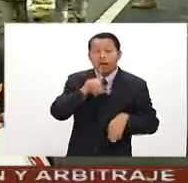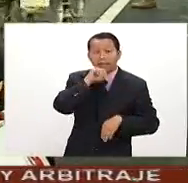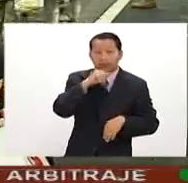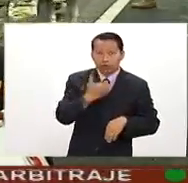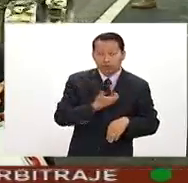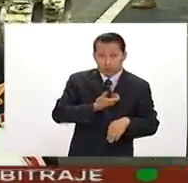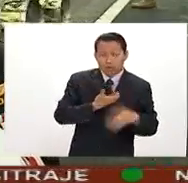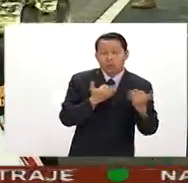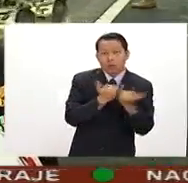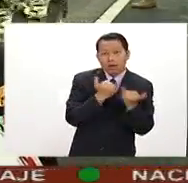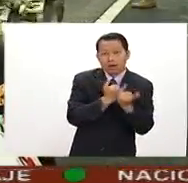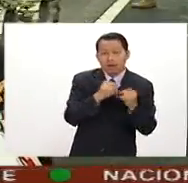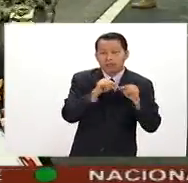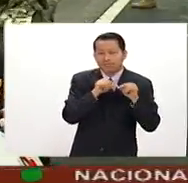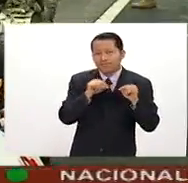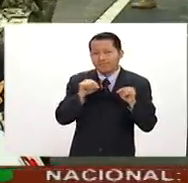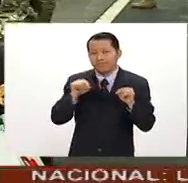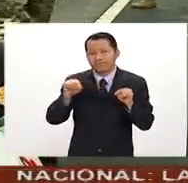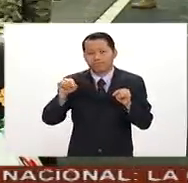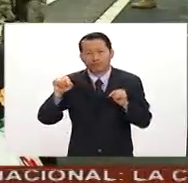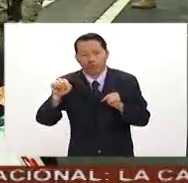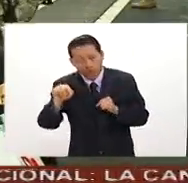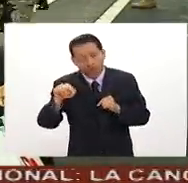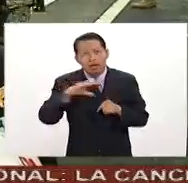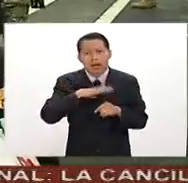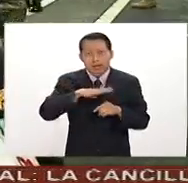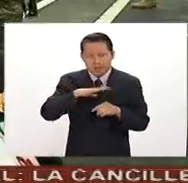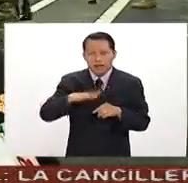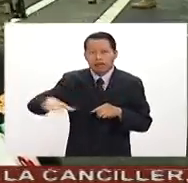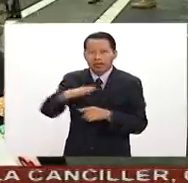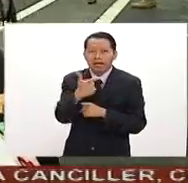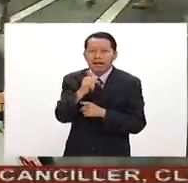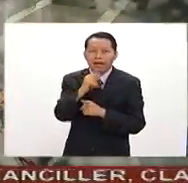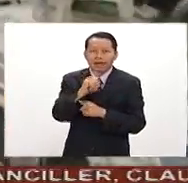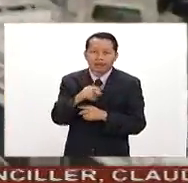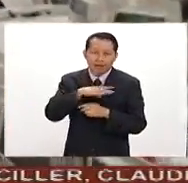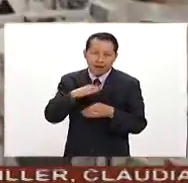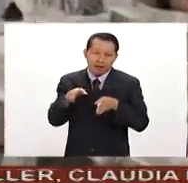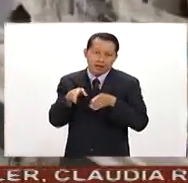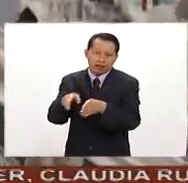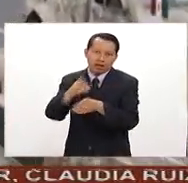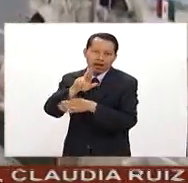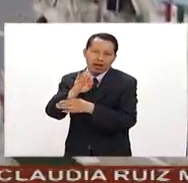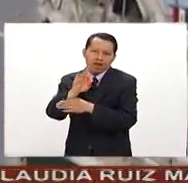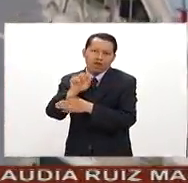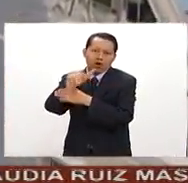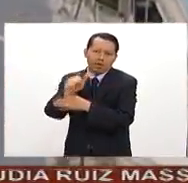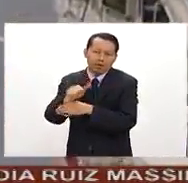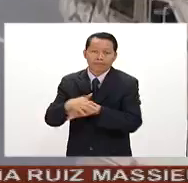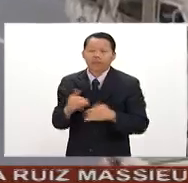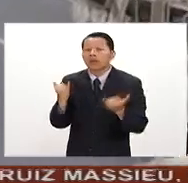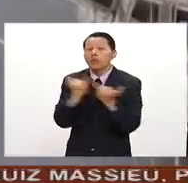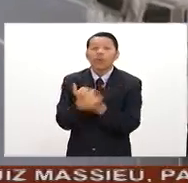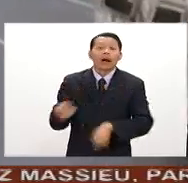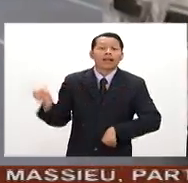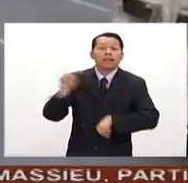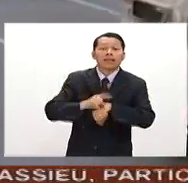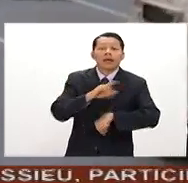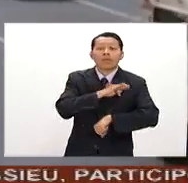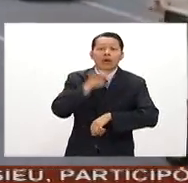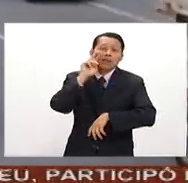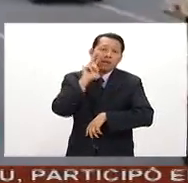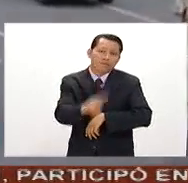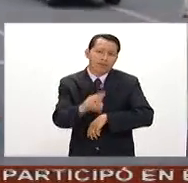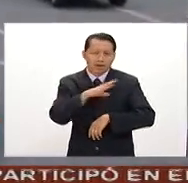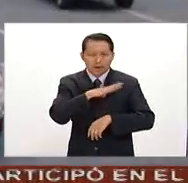México y concluyendo en la Glorieta Gandhi sobre la Avenida Reforma. El día del evento, los asistentes también podrán disfrutar del desfile